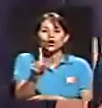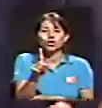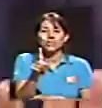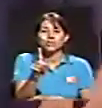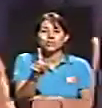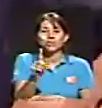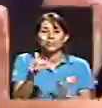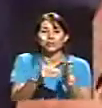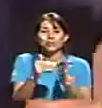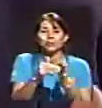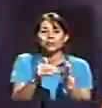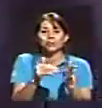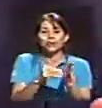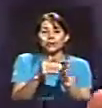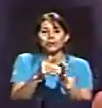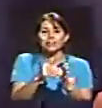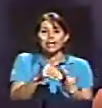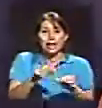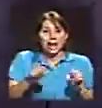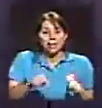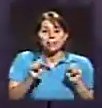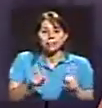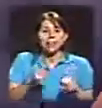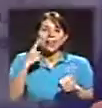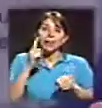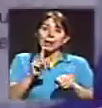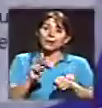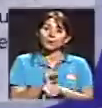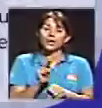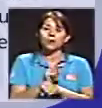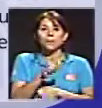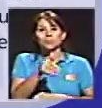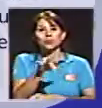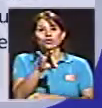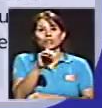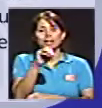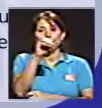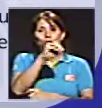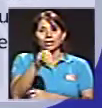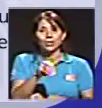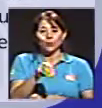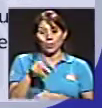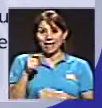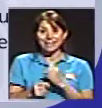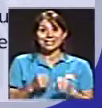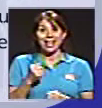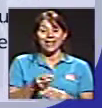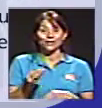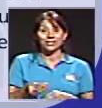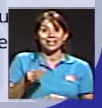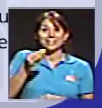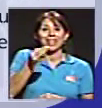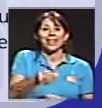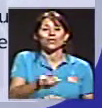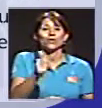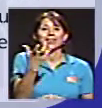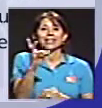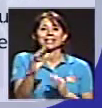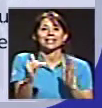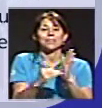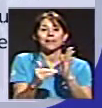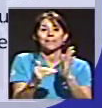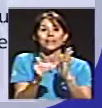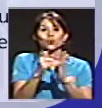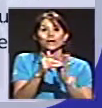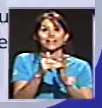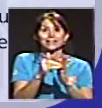es más o menos un 80%. Este año le estamos dando 17 mil millones, que es un 50% más